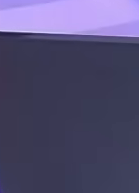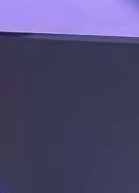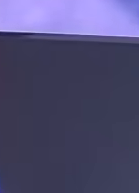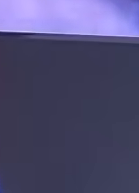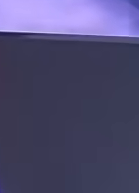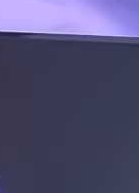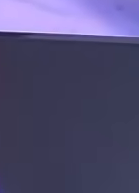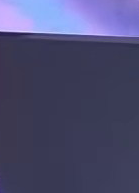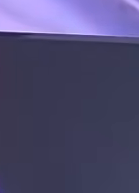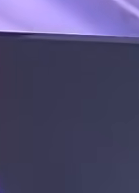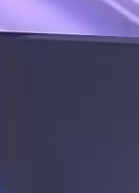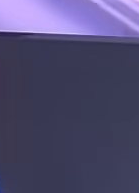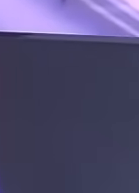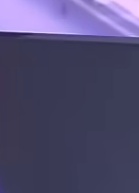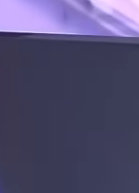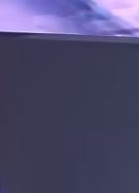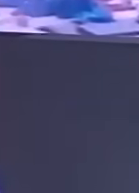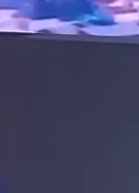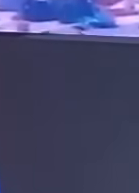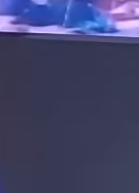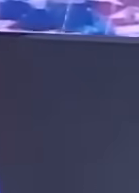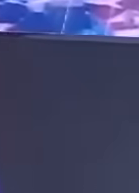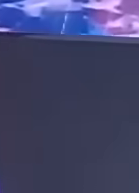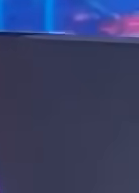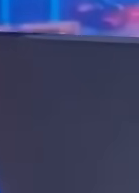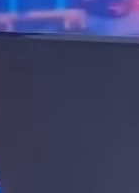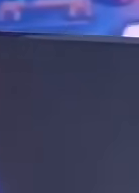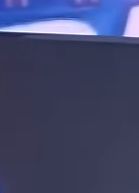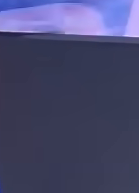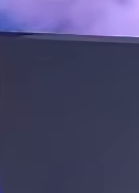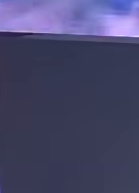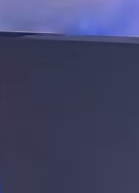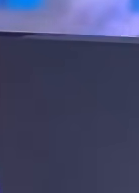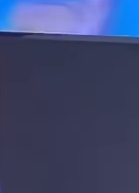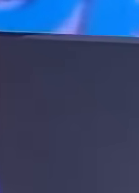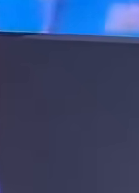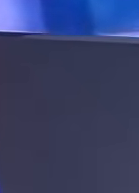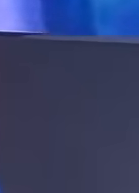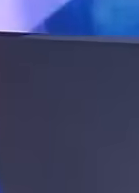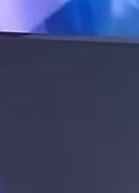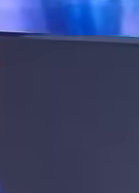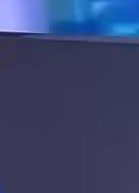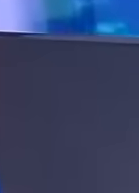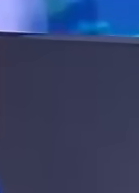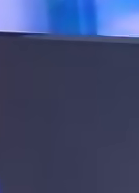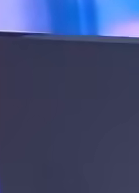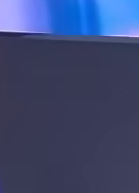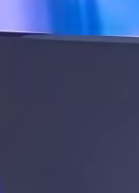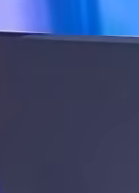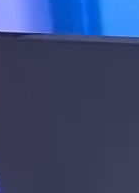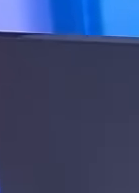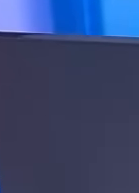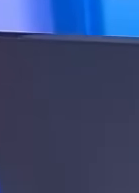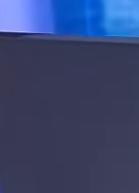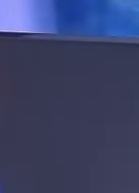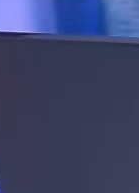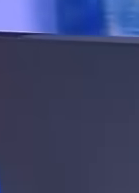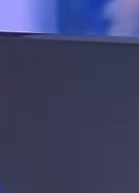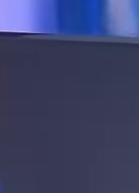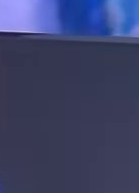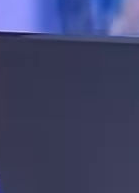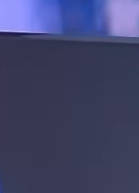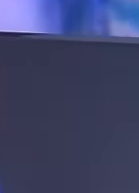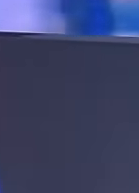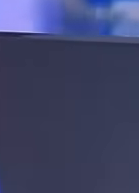a la derecha a hacer lo mismo. Dijo que el actual ejecutivo, el que según ella comenta, ha condenado cuando alguien de sus filas es investigado por